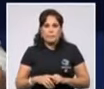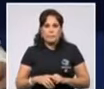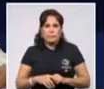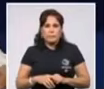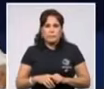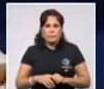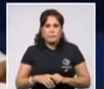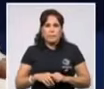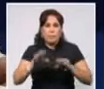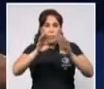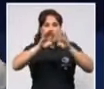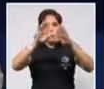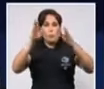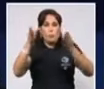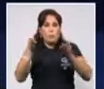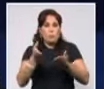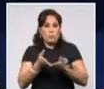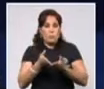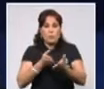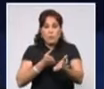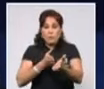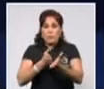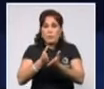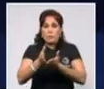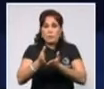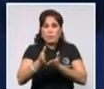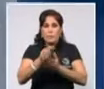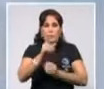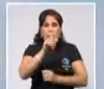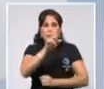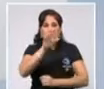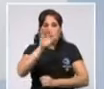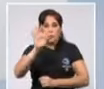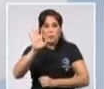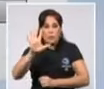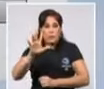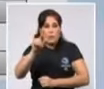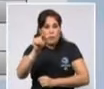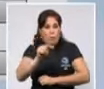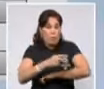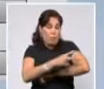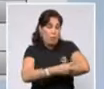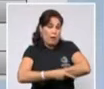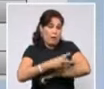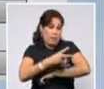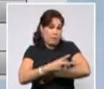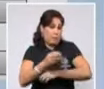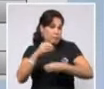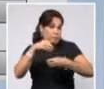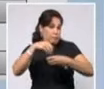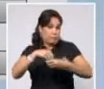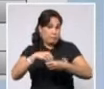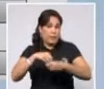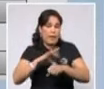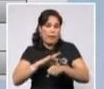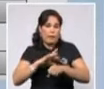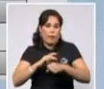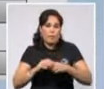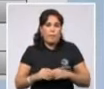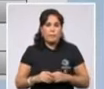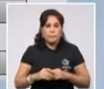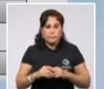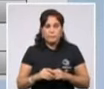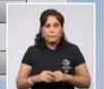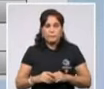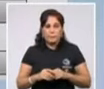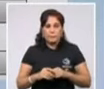En el mundo se mantienen los 185 países que han reportado casos